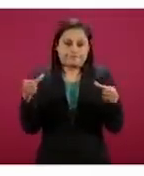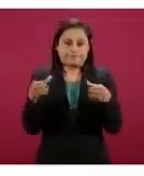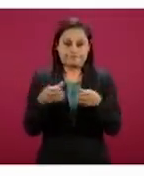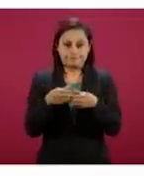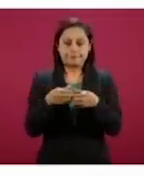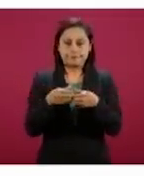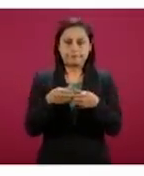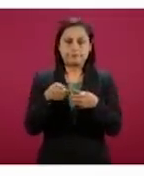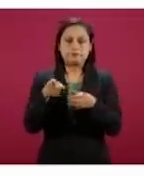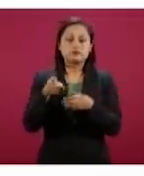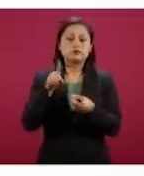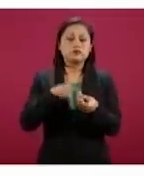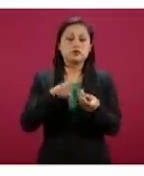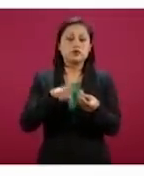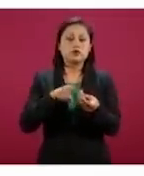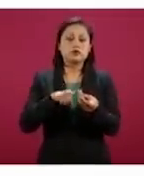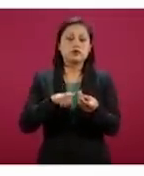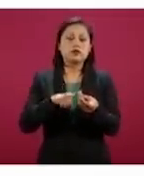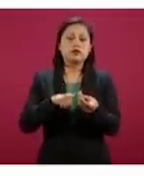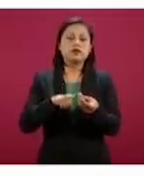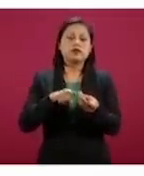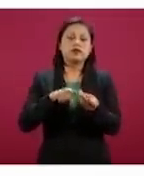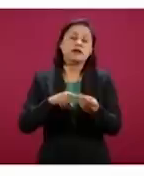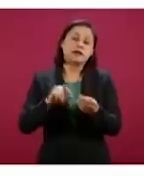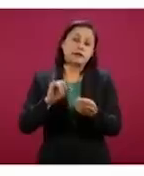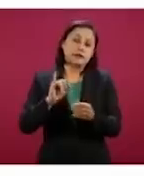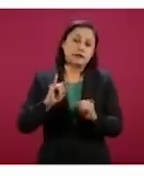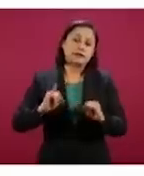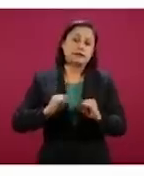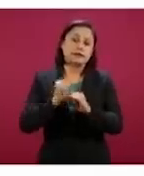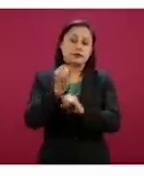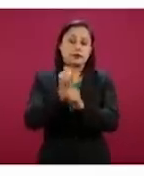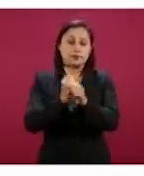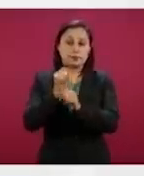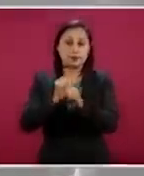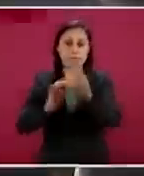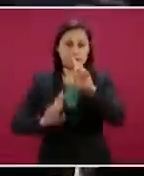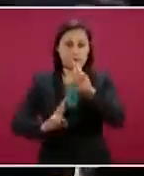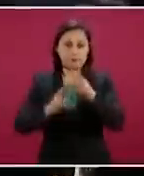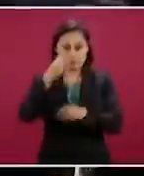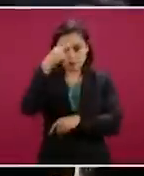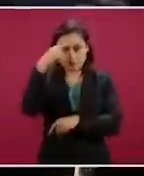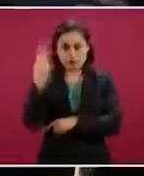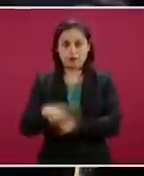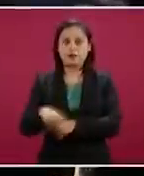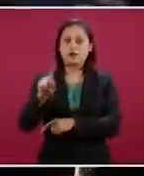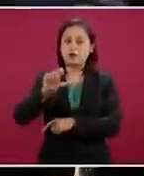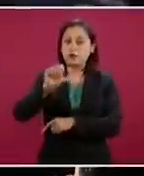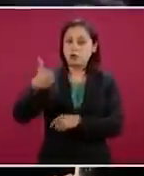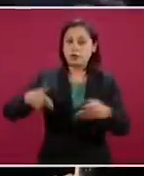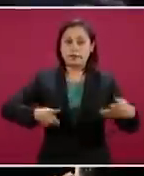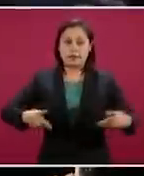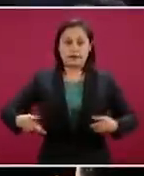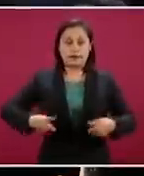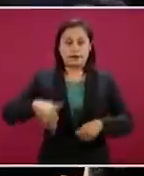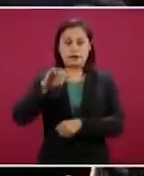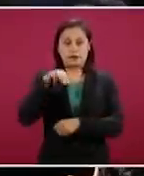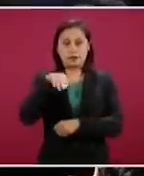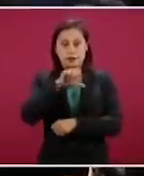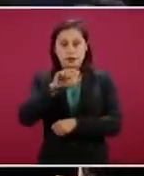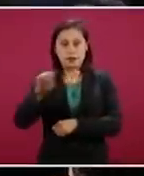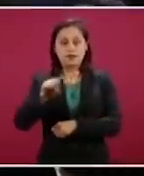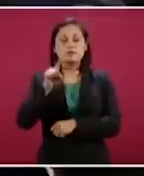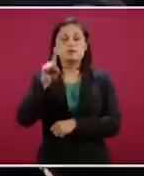el Instituto Nacional de Estudios Históricos de las Revoluciones de México, en el Teatro del IMSS y en la ciudad de